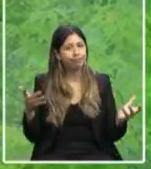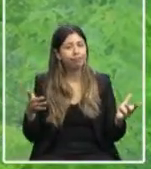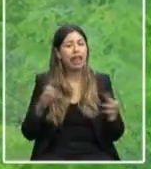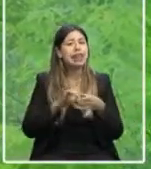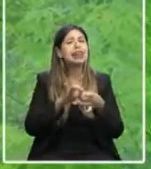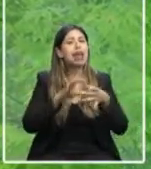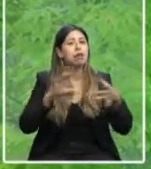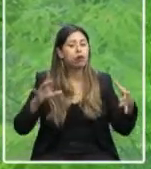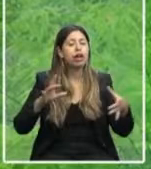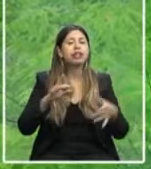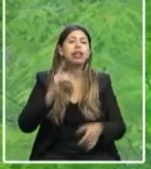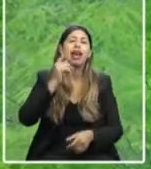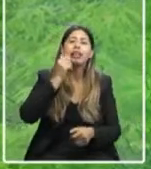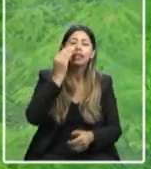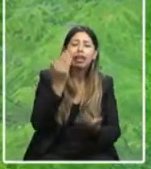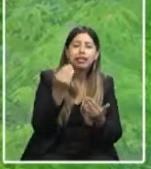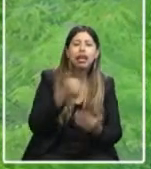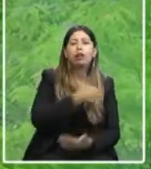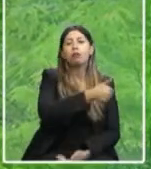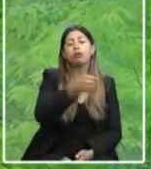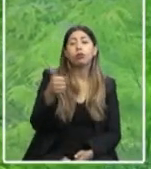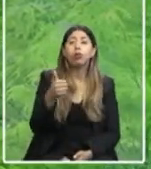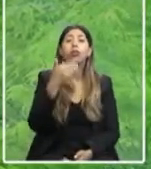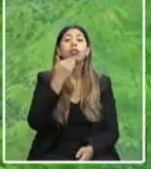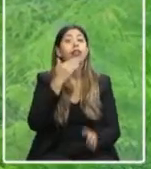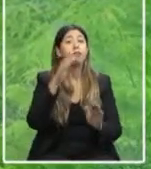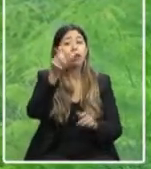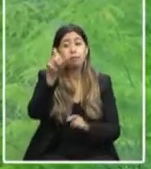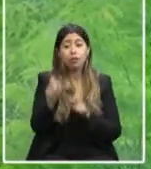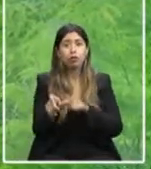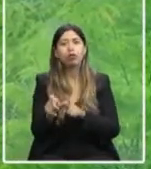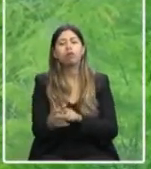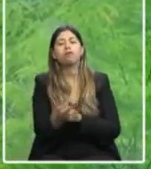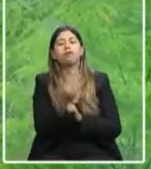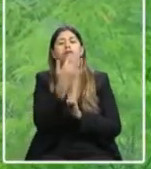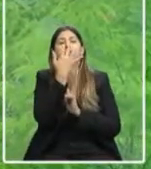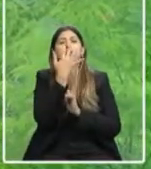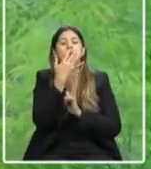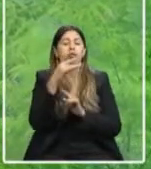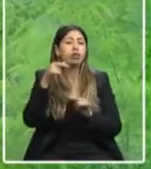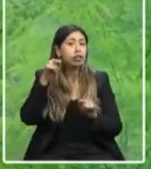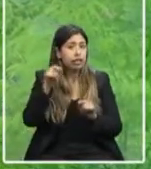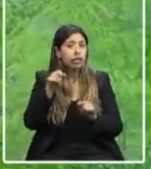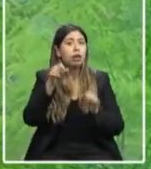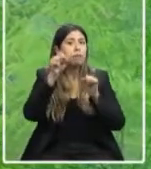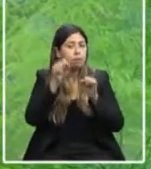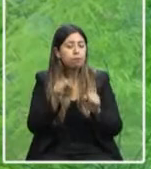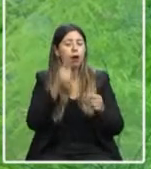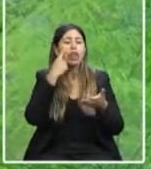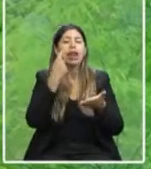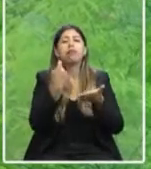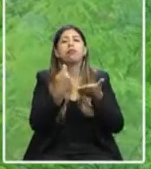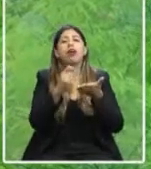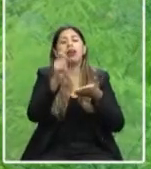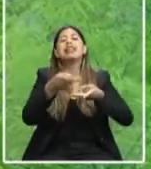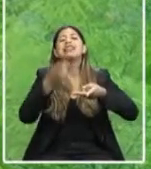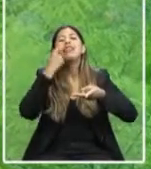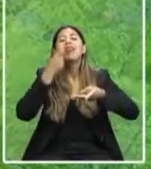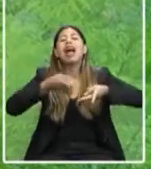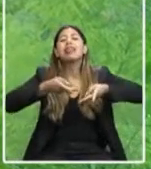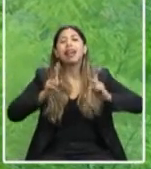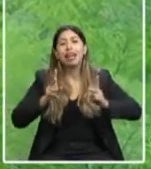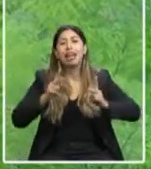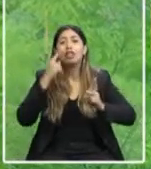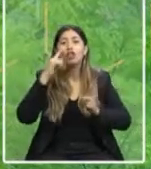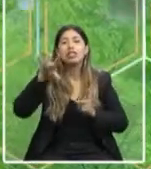para imposibilitar de contagiar a más individuos debe ser un derecho y debe ser gratuito. La